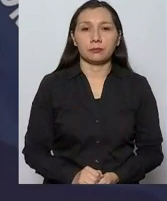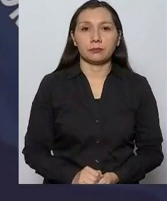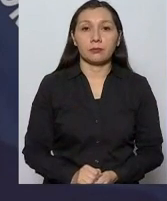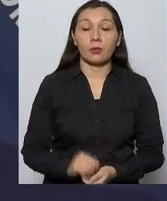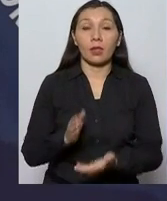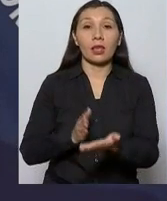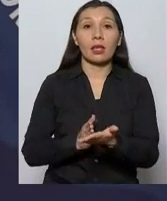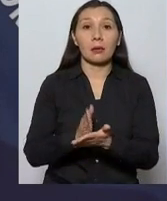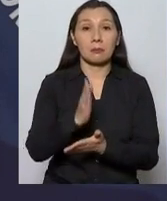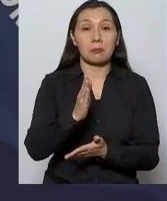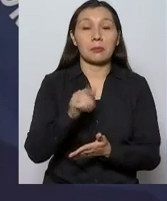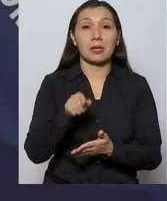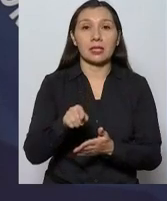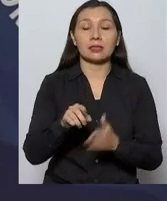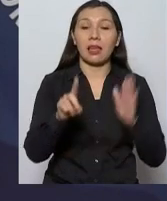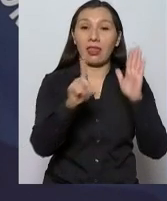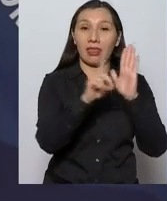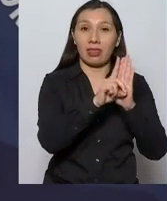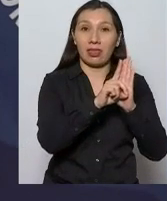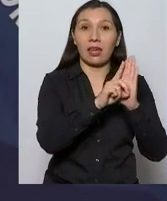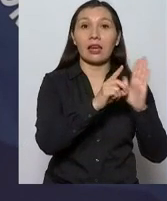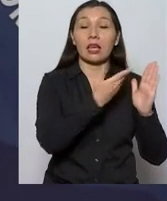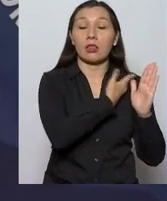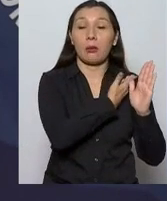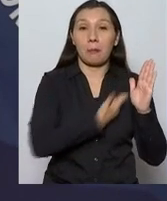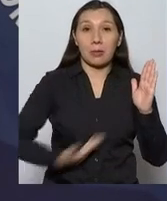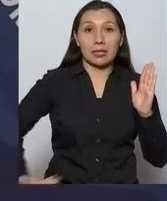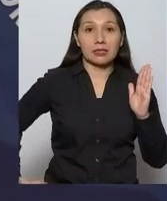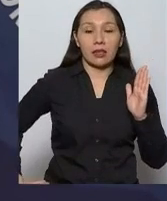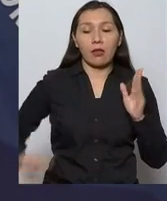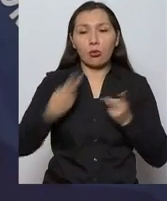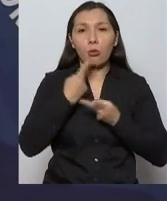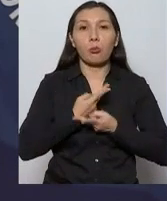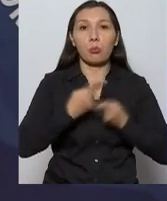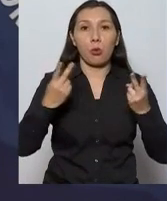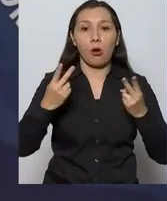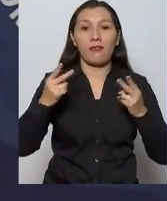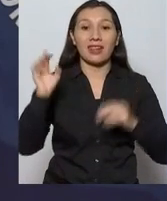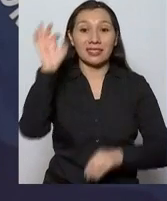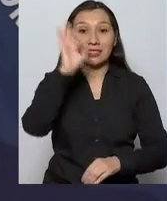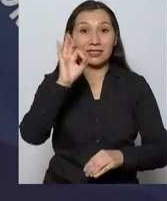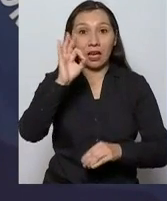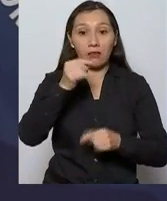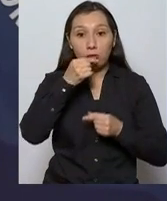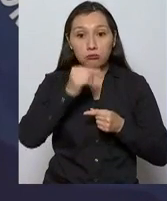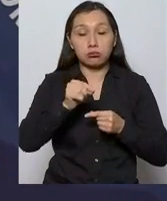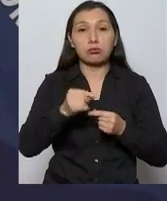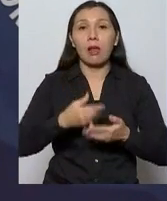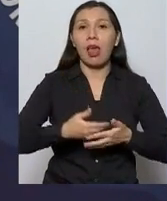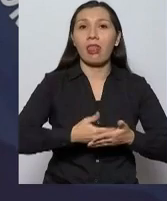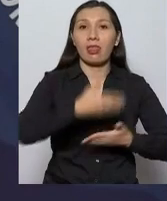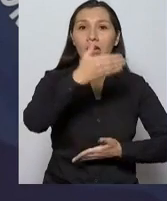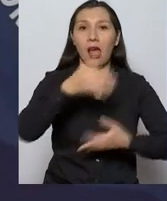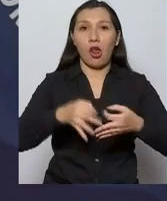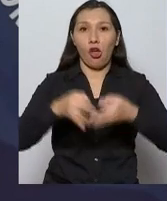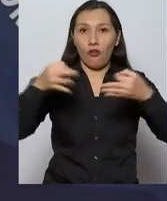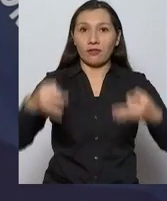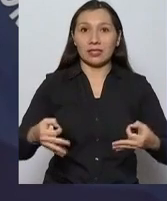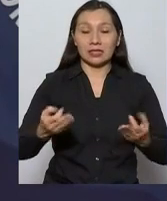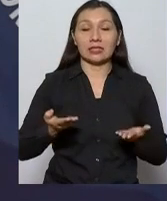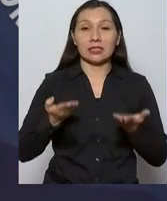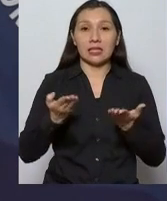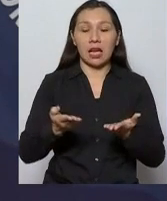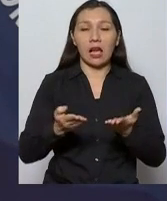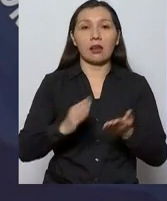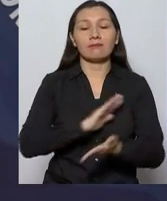a partir del decreto presidencial que será publicado este día sábado en el Diario Oficial,